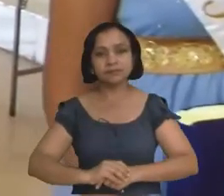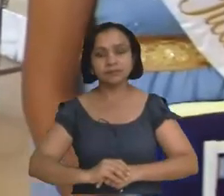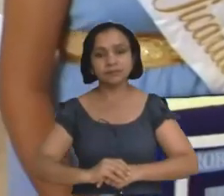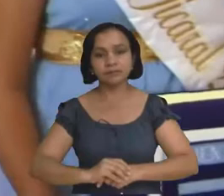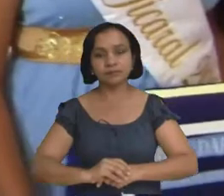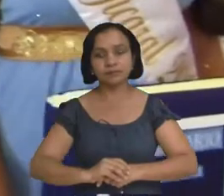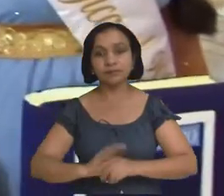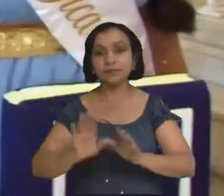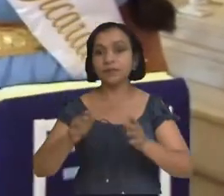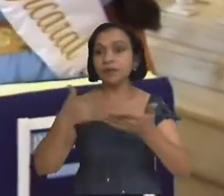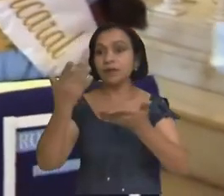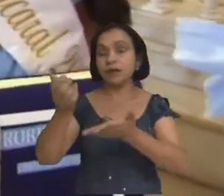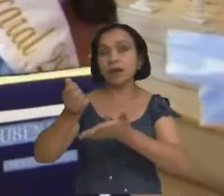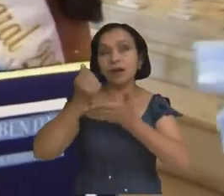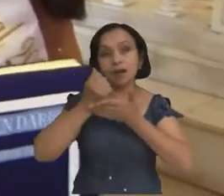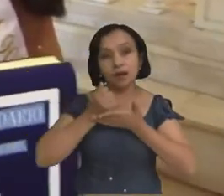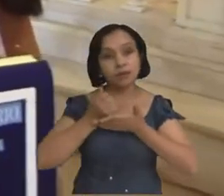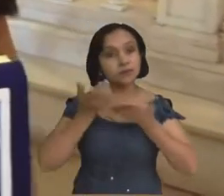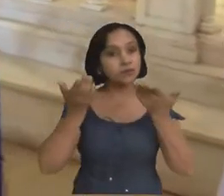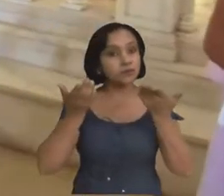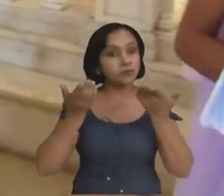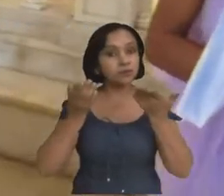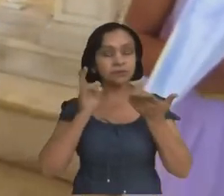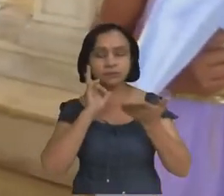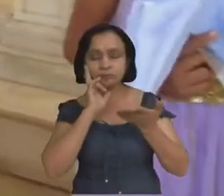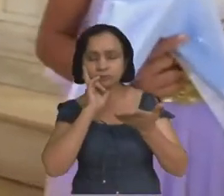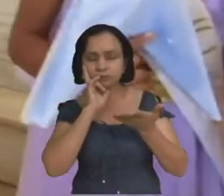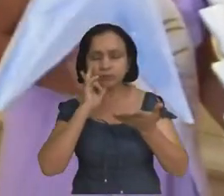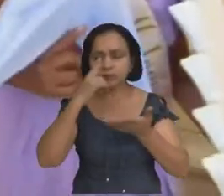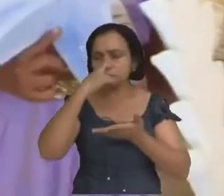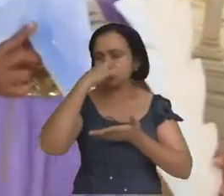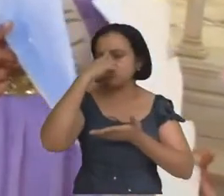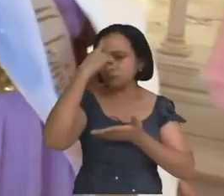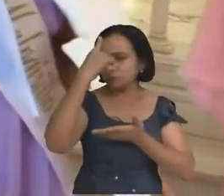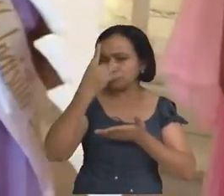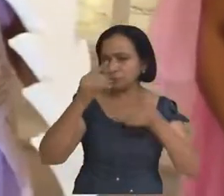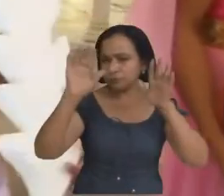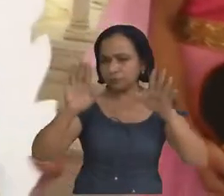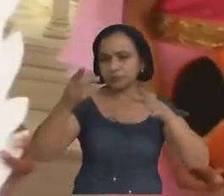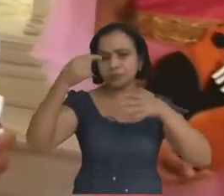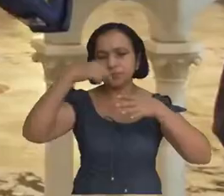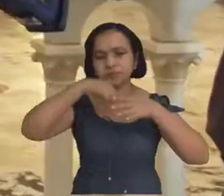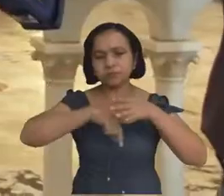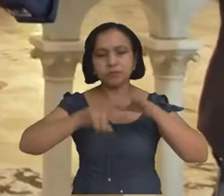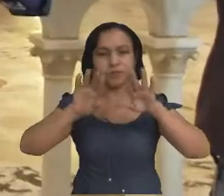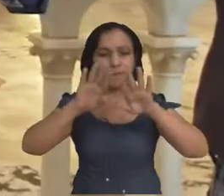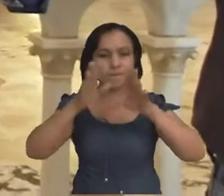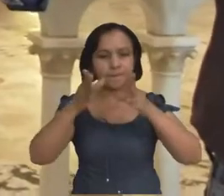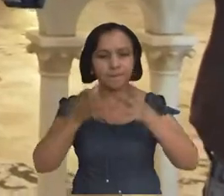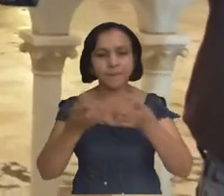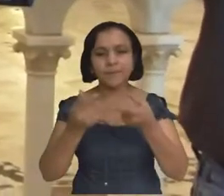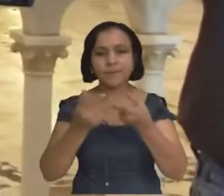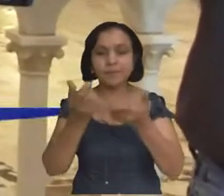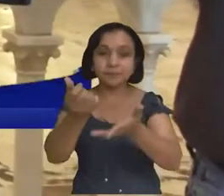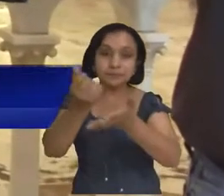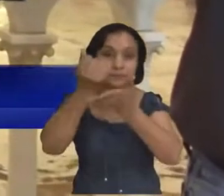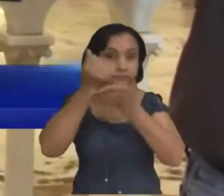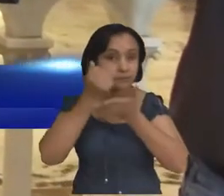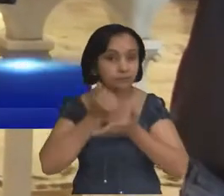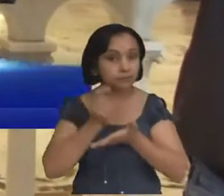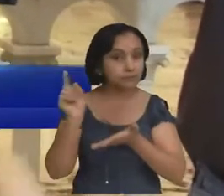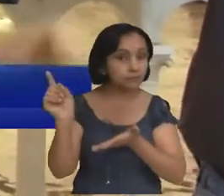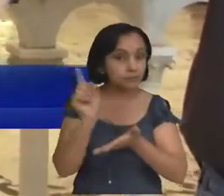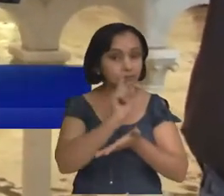Ayúdanos, Darío. Ayúdanos a no ser el infame gavilán que en cuyo buche se metió a la dulce paloma. Ayúdanos a no ser como